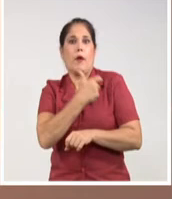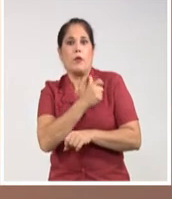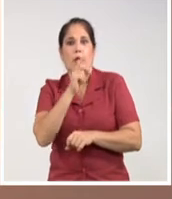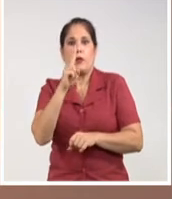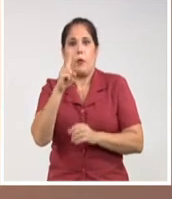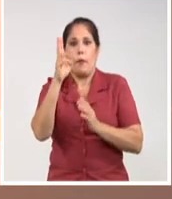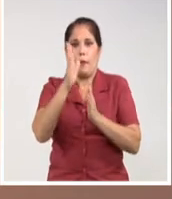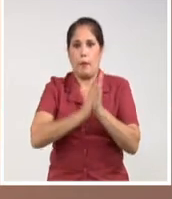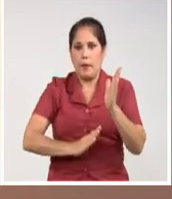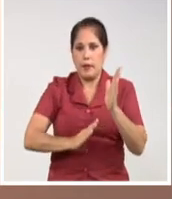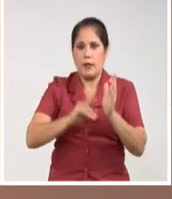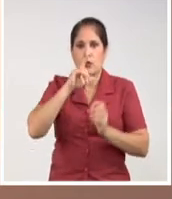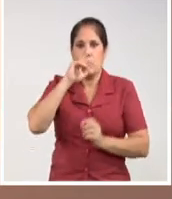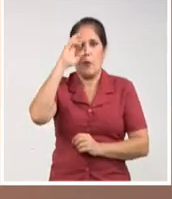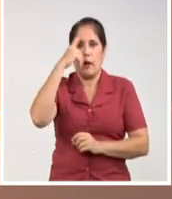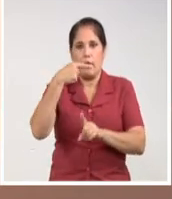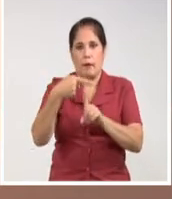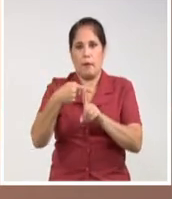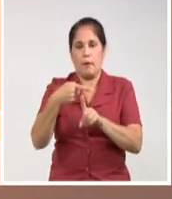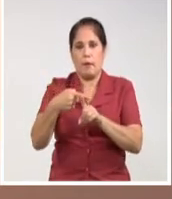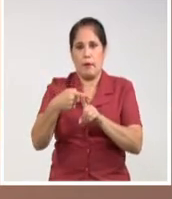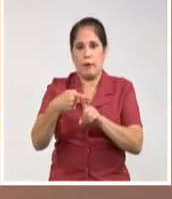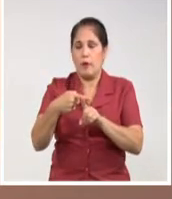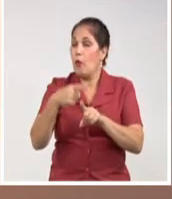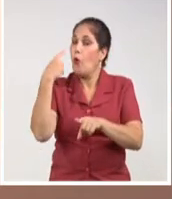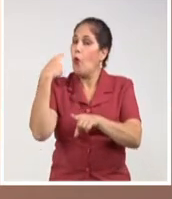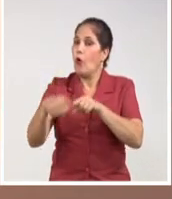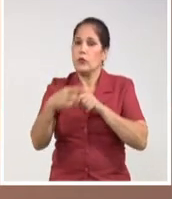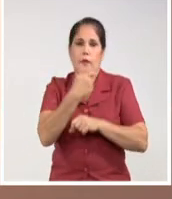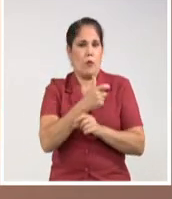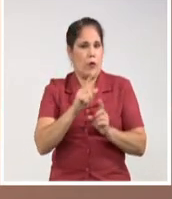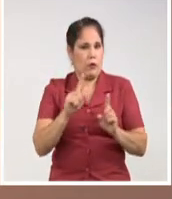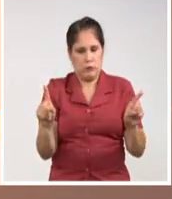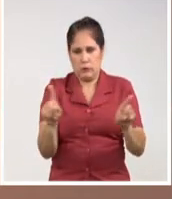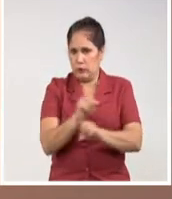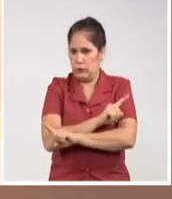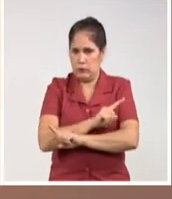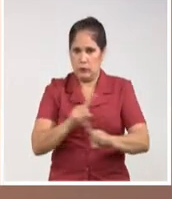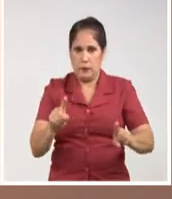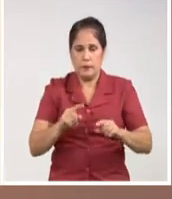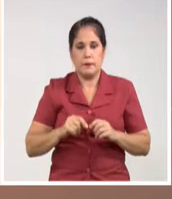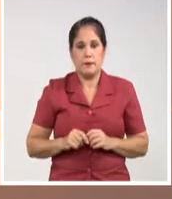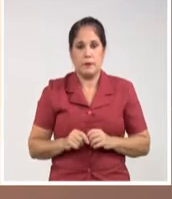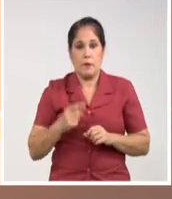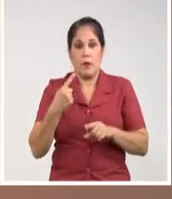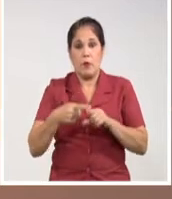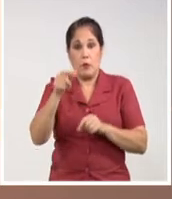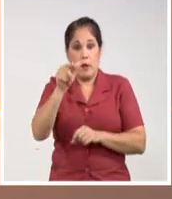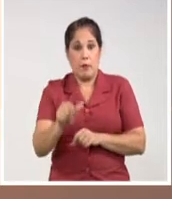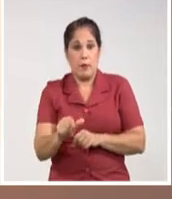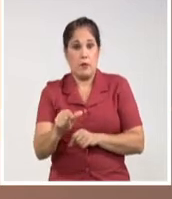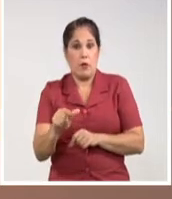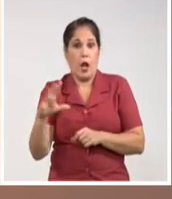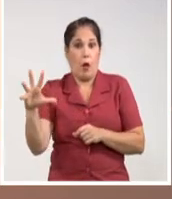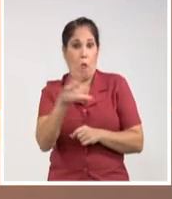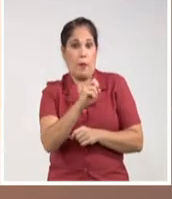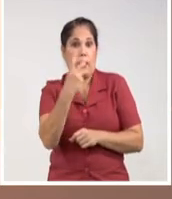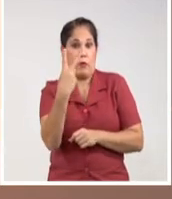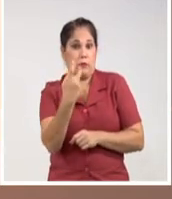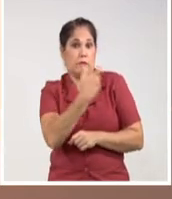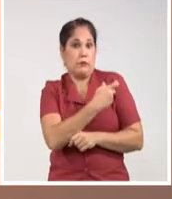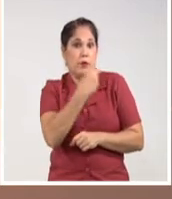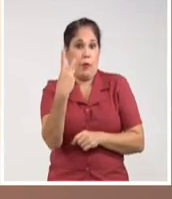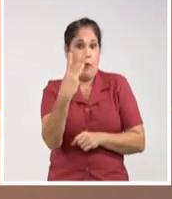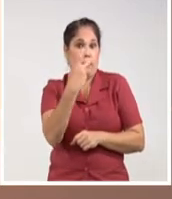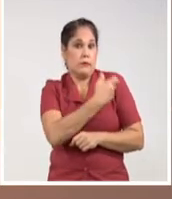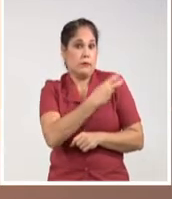2 meses con Soberana Plus, no con otra vacuna disponible. Si una persona recibió el esquema completo de 3 dosis de